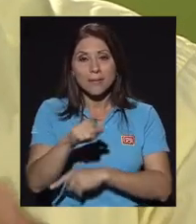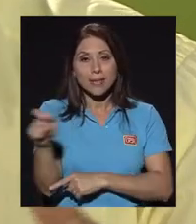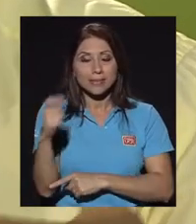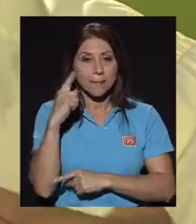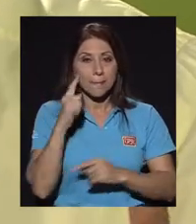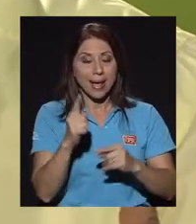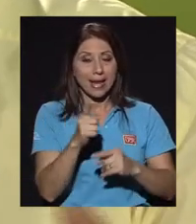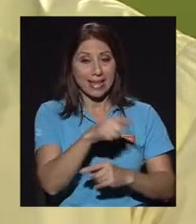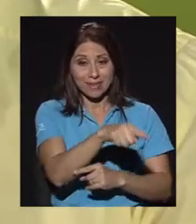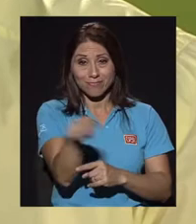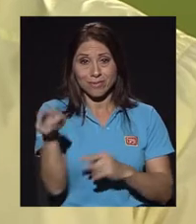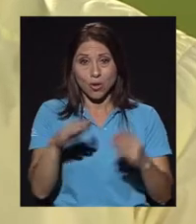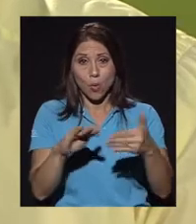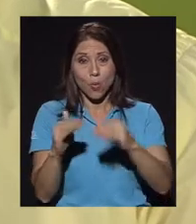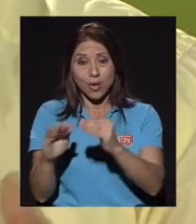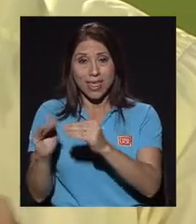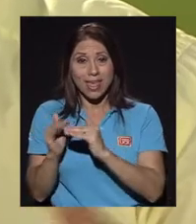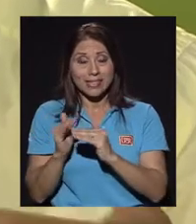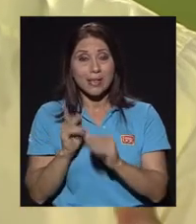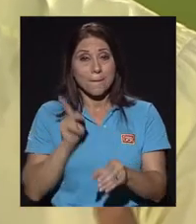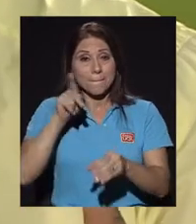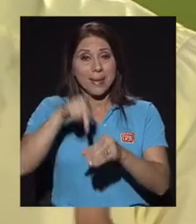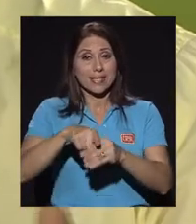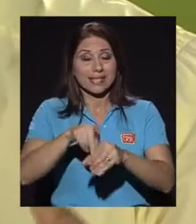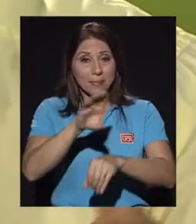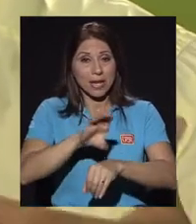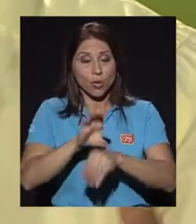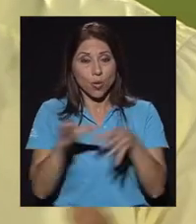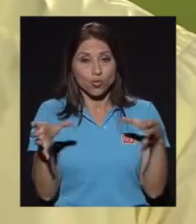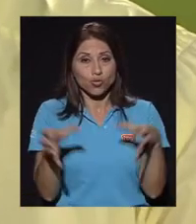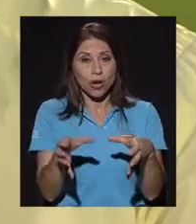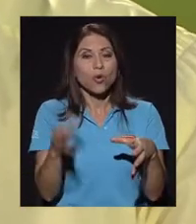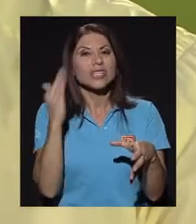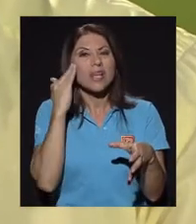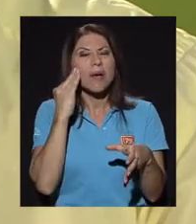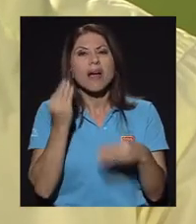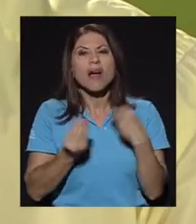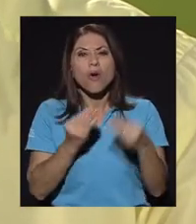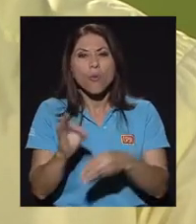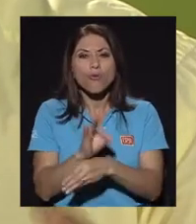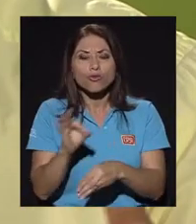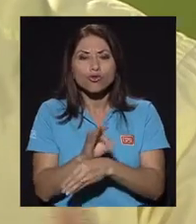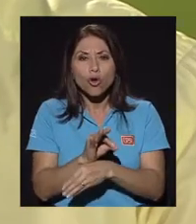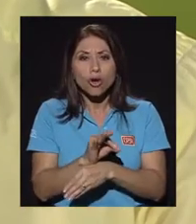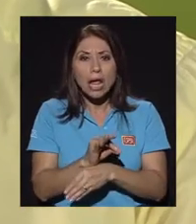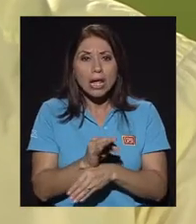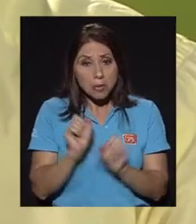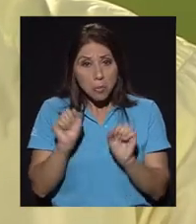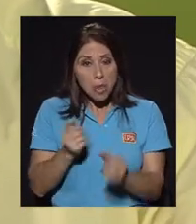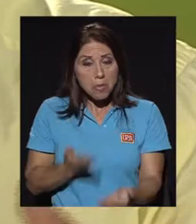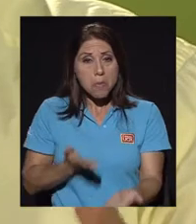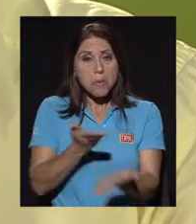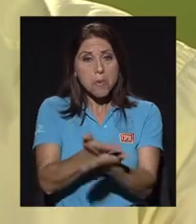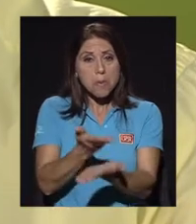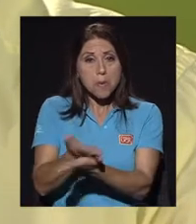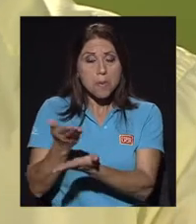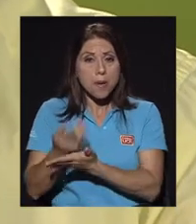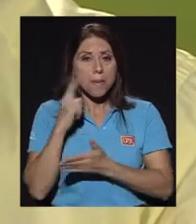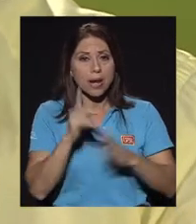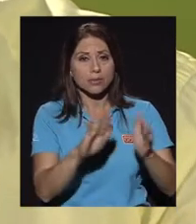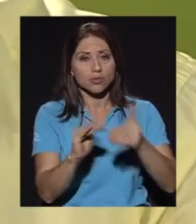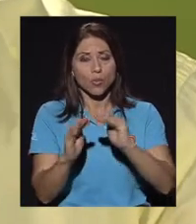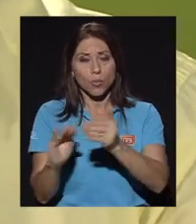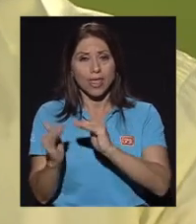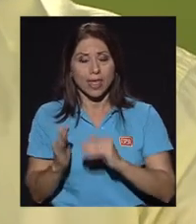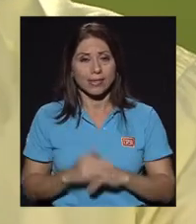participen en un consejo y sepan cómo funciona y qué es lo que pueden llegar a proponer para sus